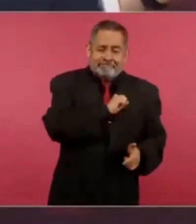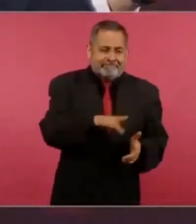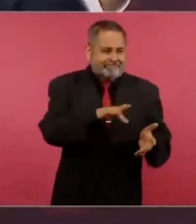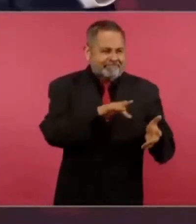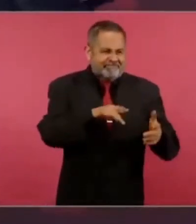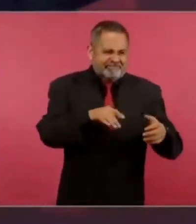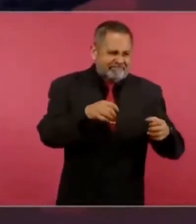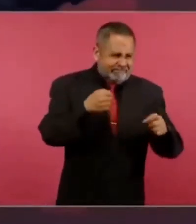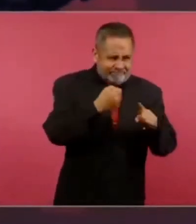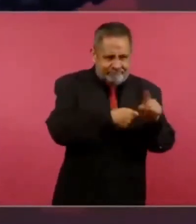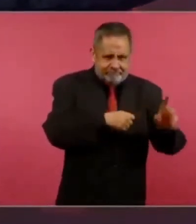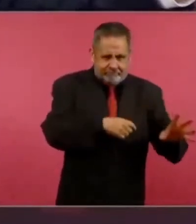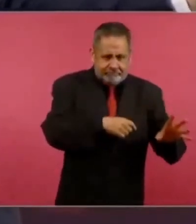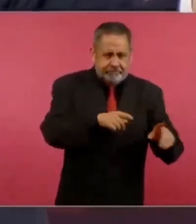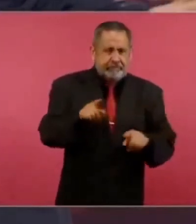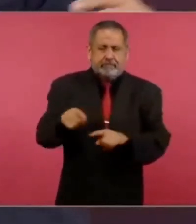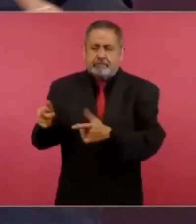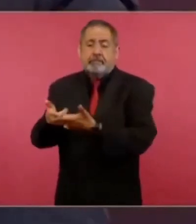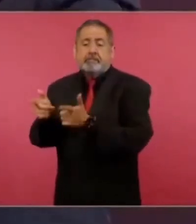cultura,